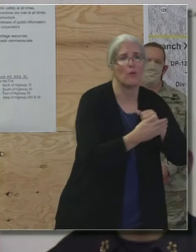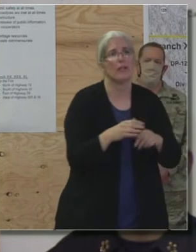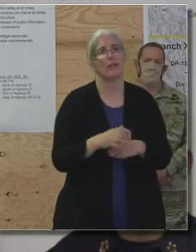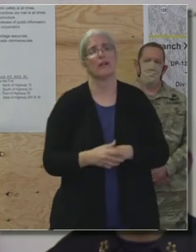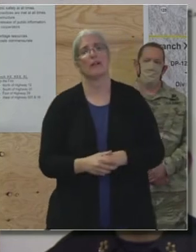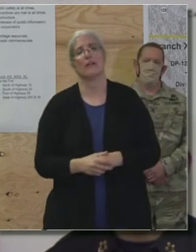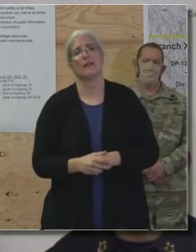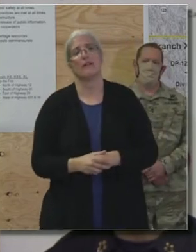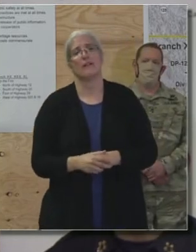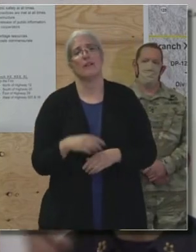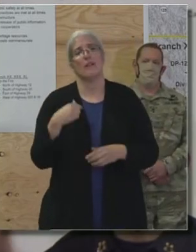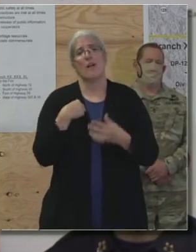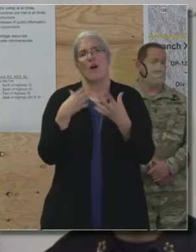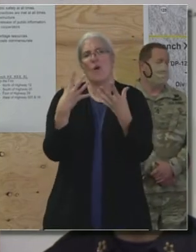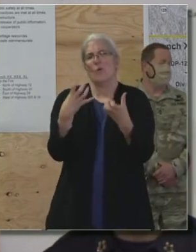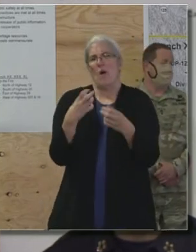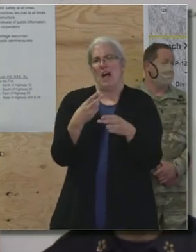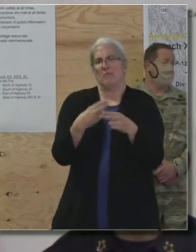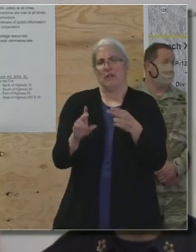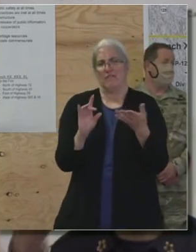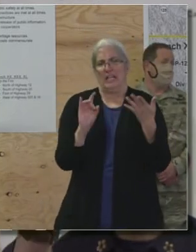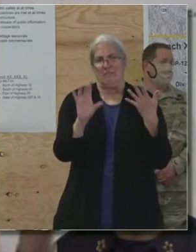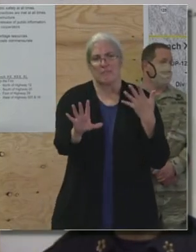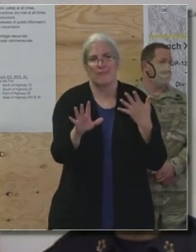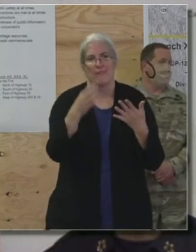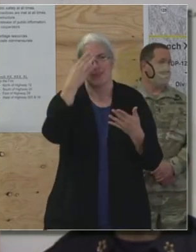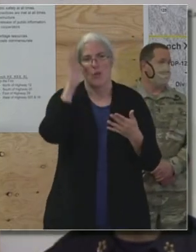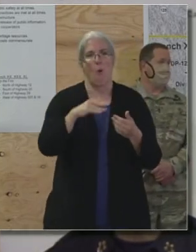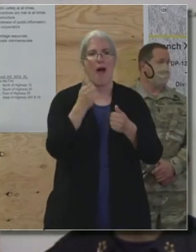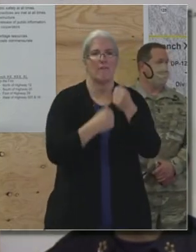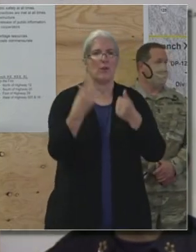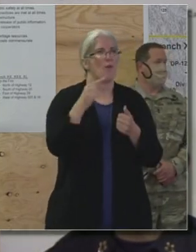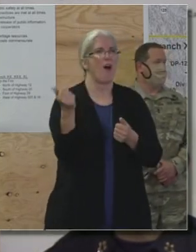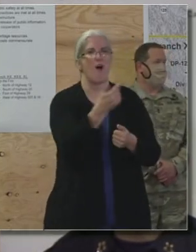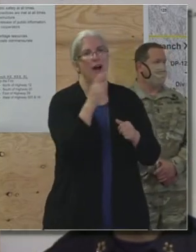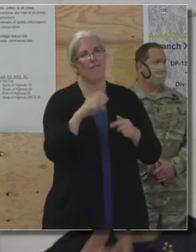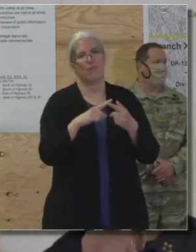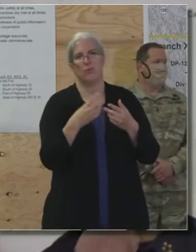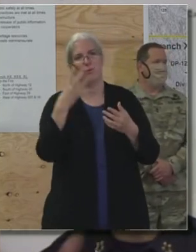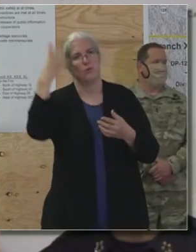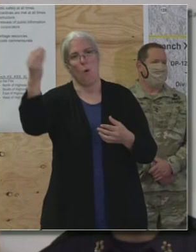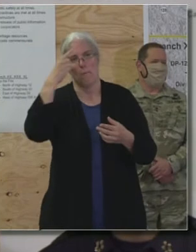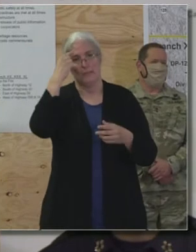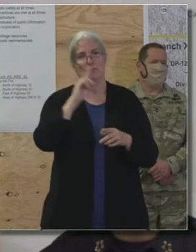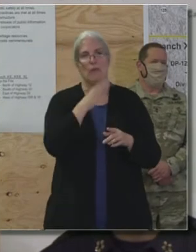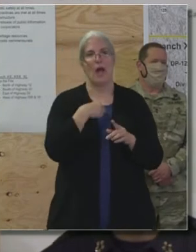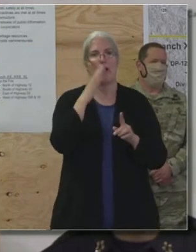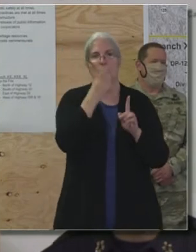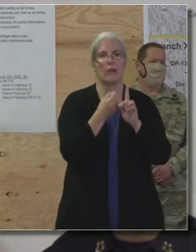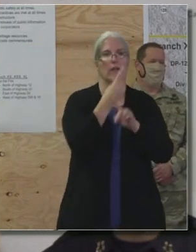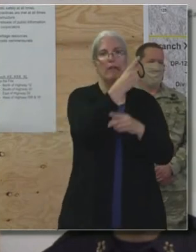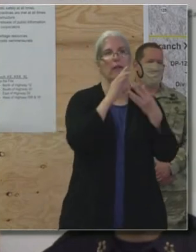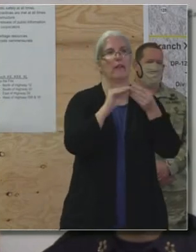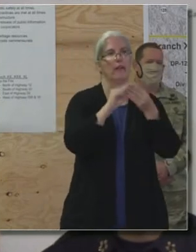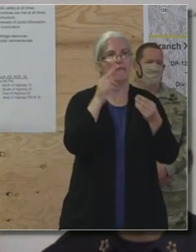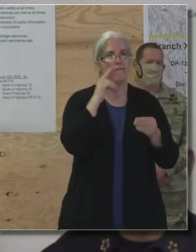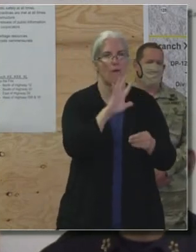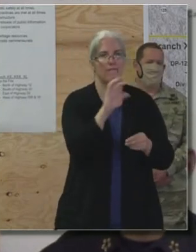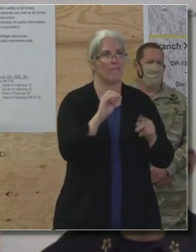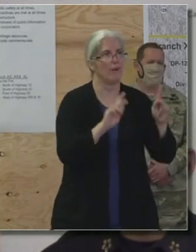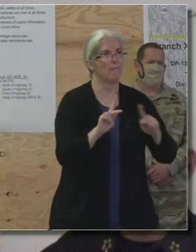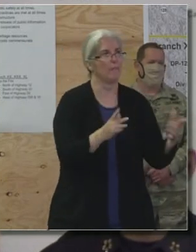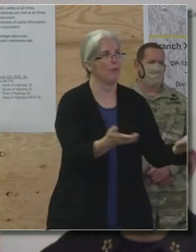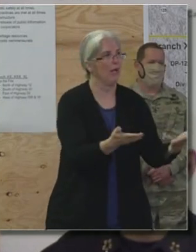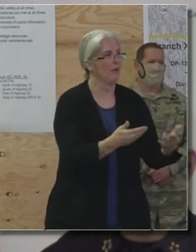para actualizar esta lista de monitoreo de forma breve quiero decirles a todos deben irse todos porque para 50 personas que están aquí tras esta